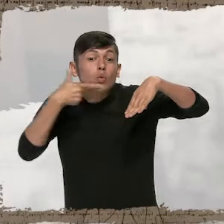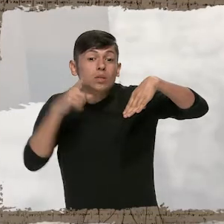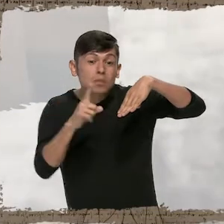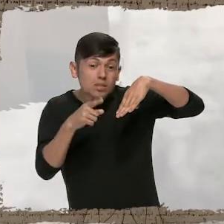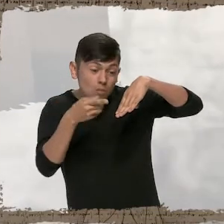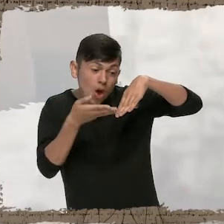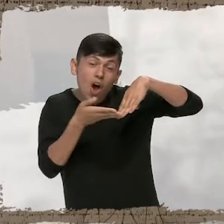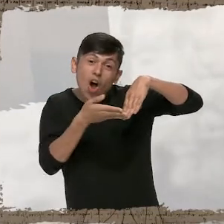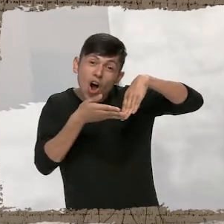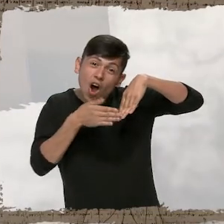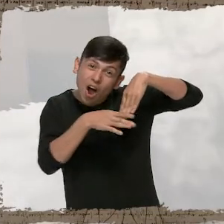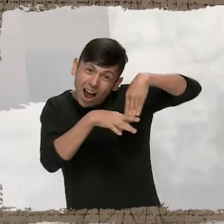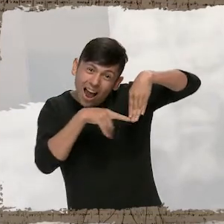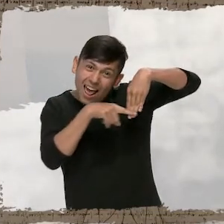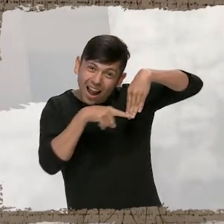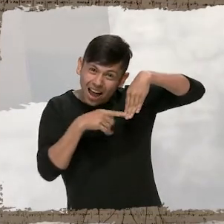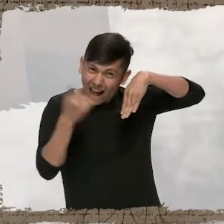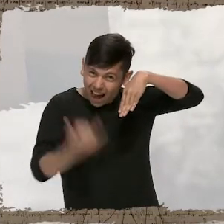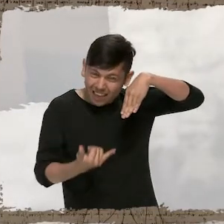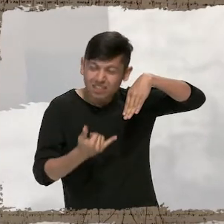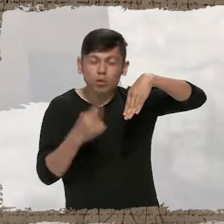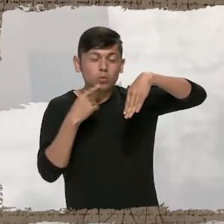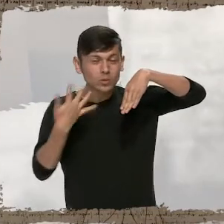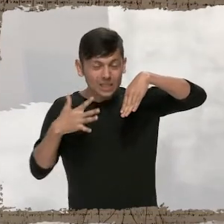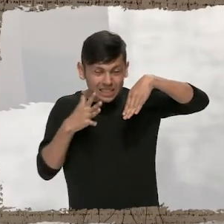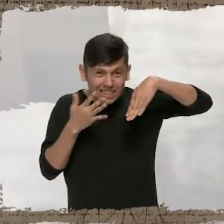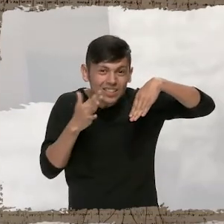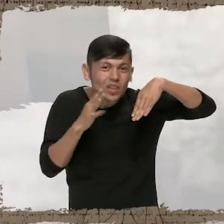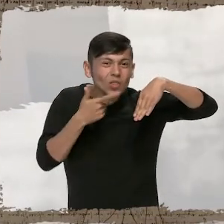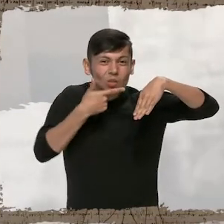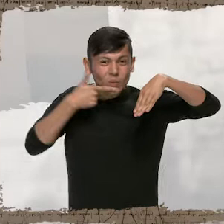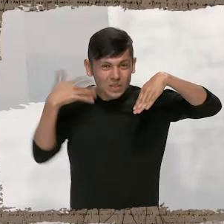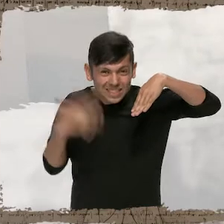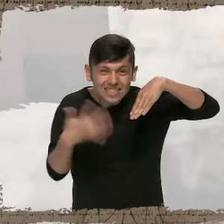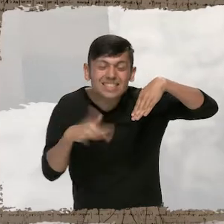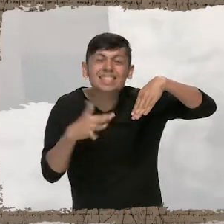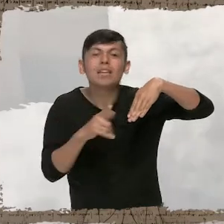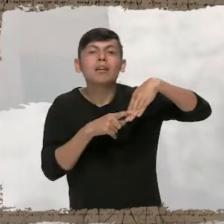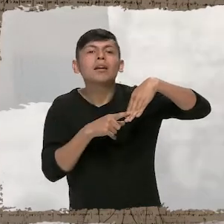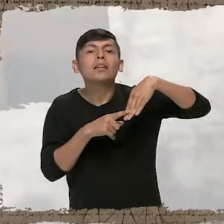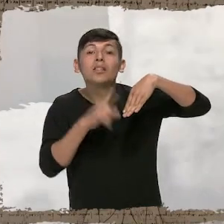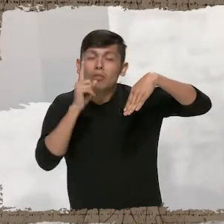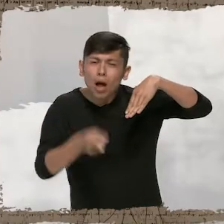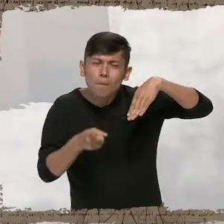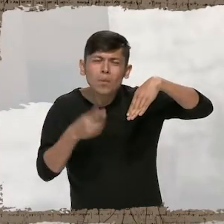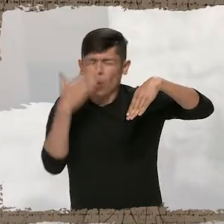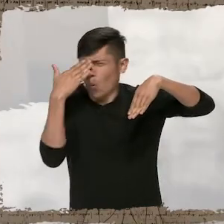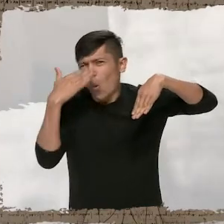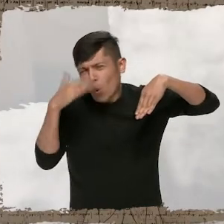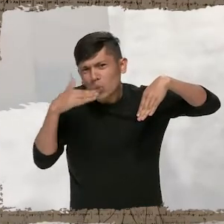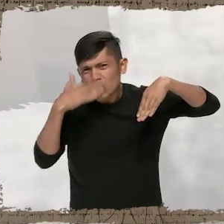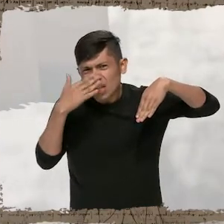lo sentís más en la punta de la lengua y es como un google y lo